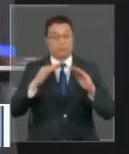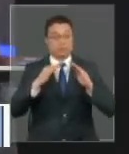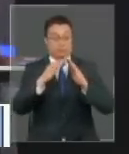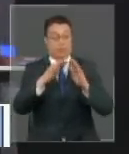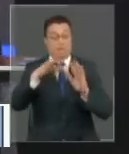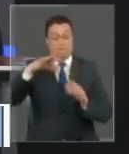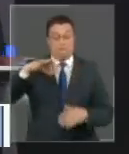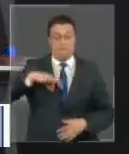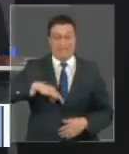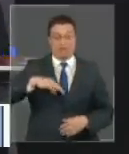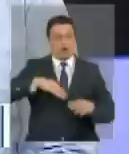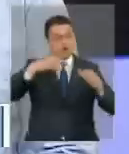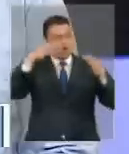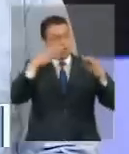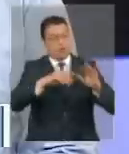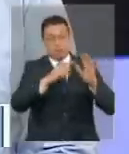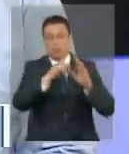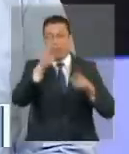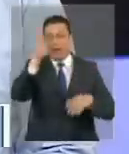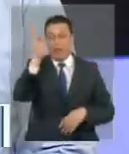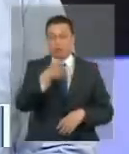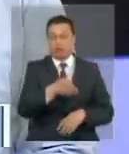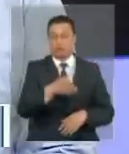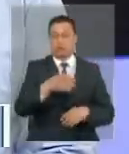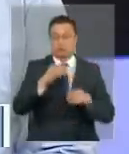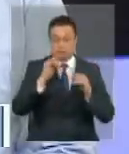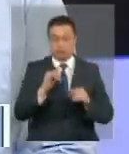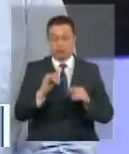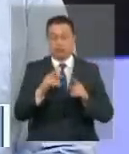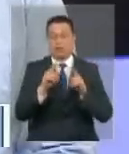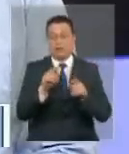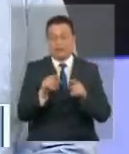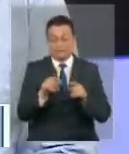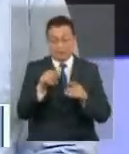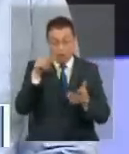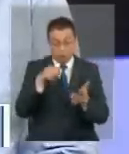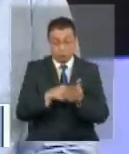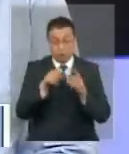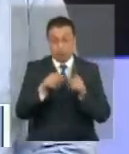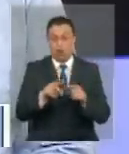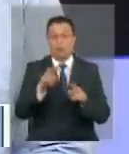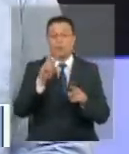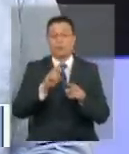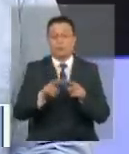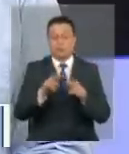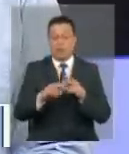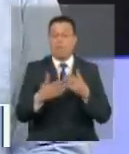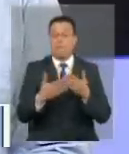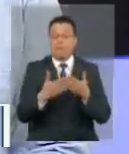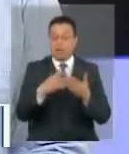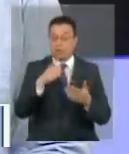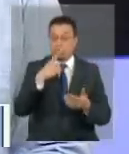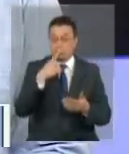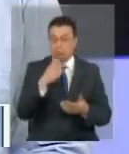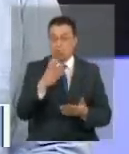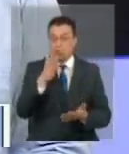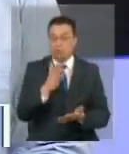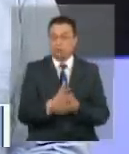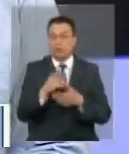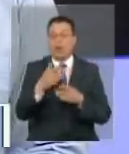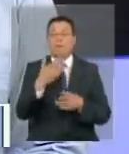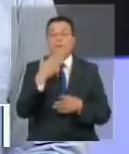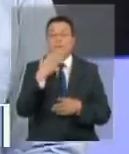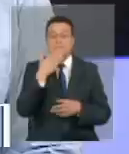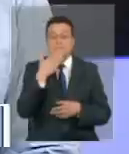en una pensión, eso se podría clausurar, lo que señala Marcelo. Vamos a poner, en ese punto, vamos a poner la mano dura para tratar de mejorarle